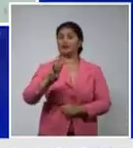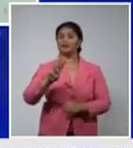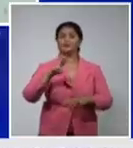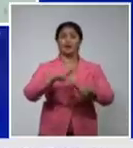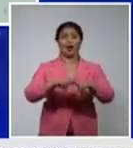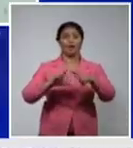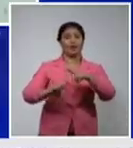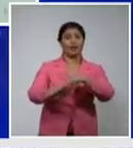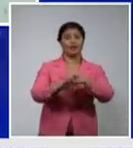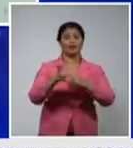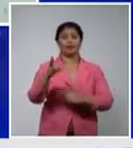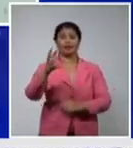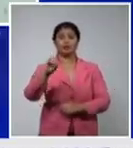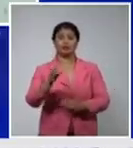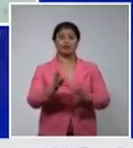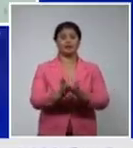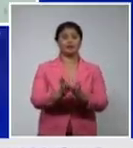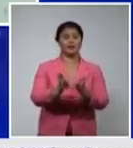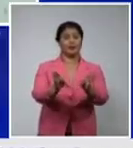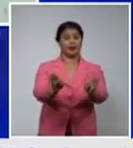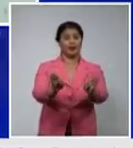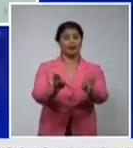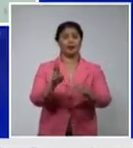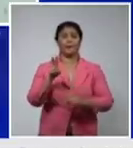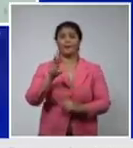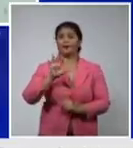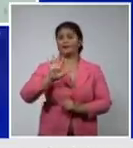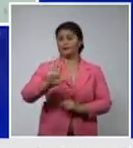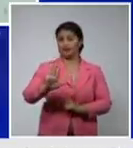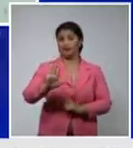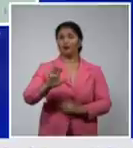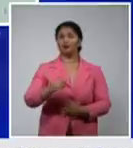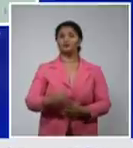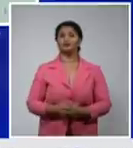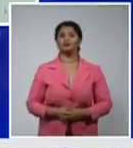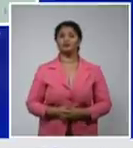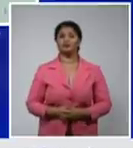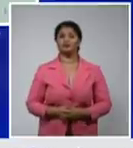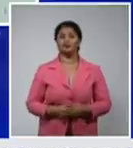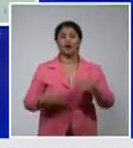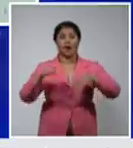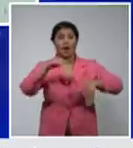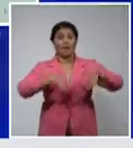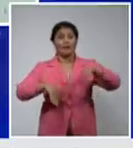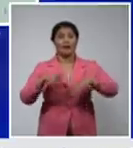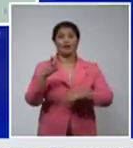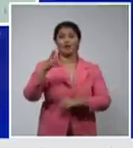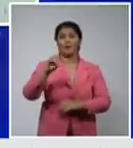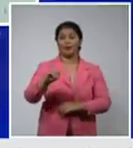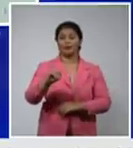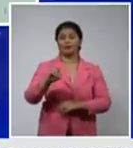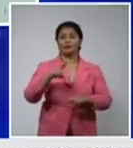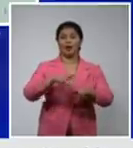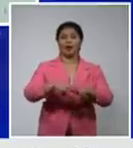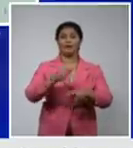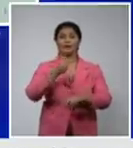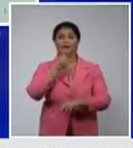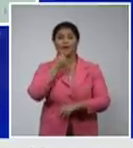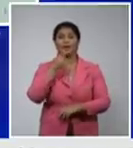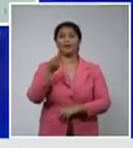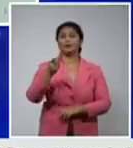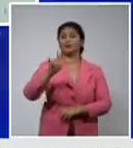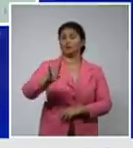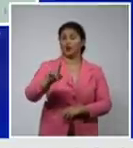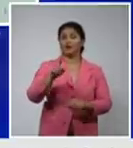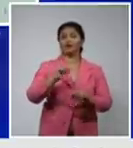con 30, San Miguel del Padrón con 25, Playa 20, Habana Vieja 19, La